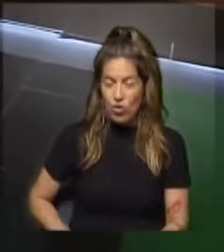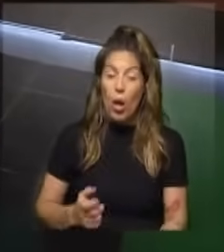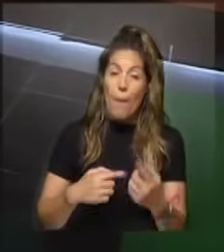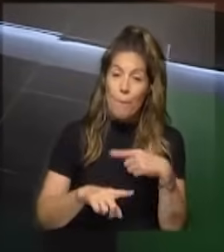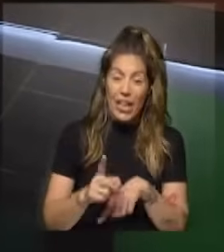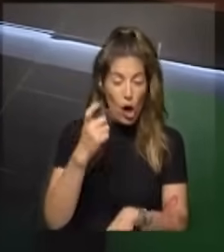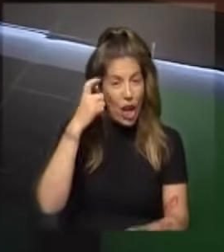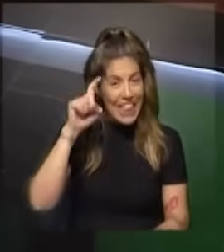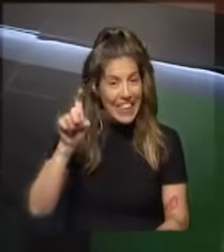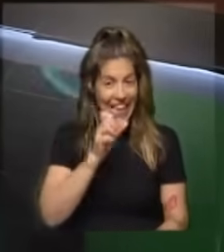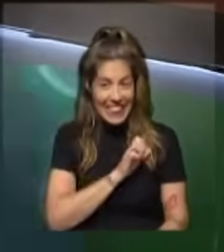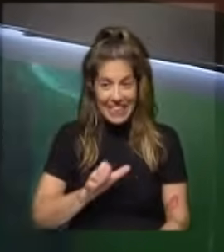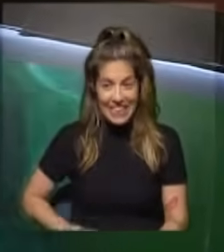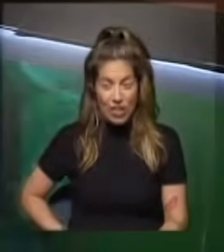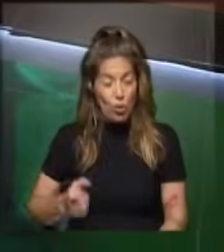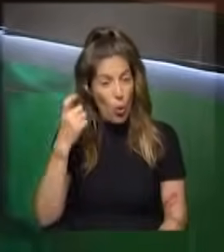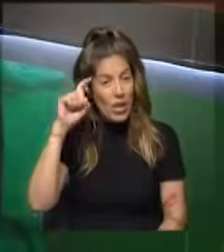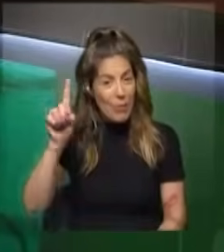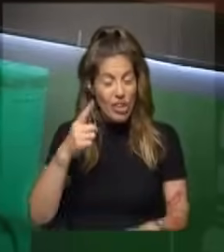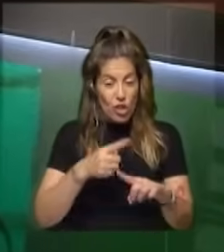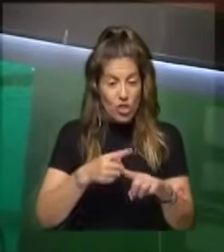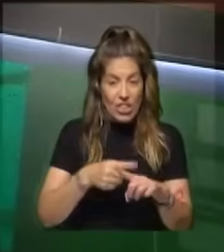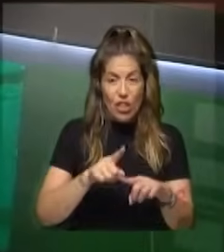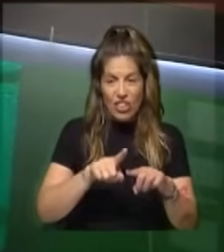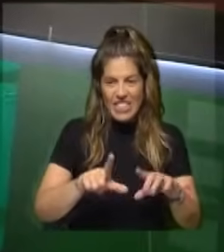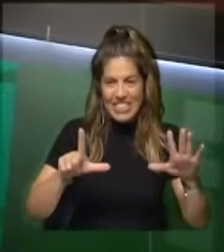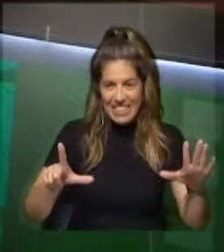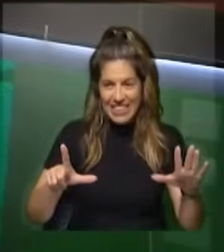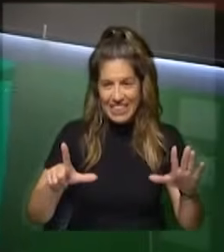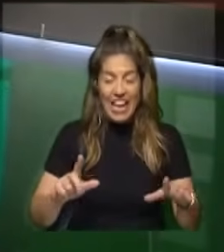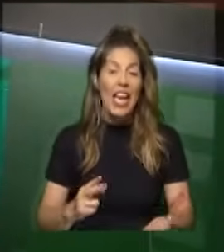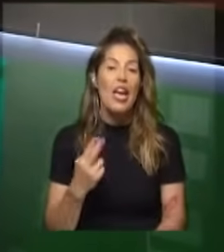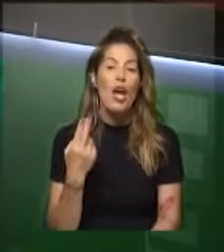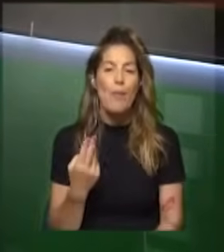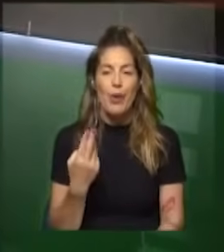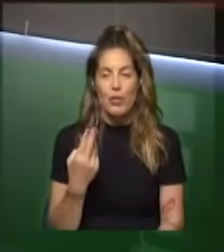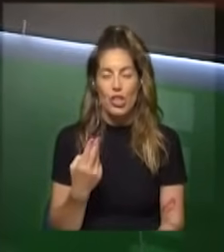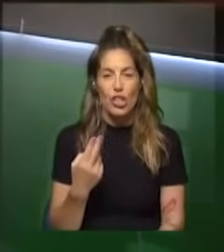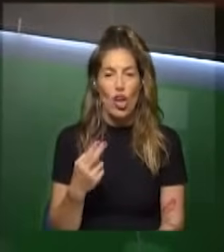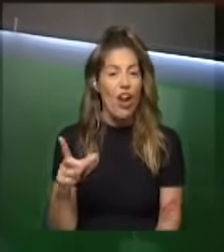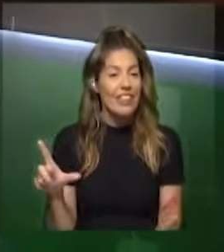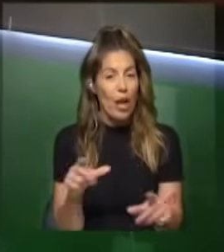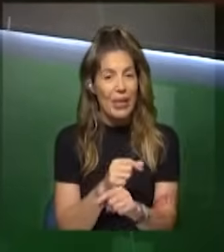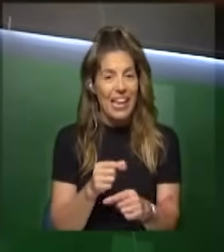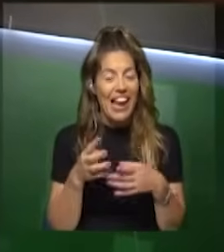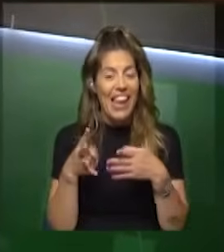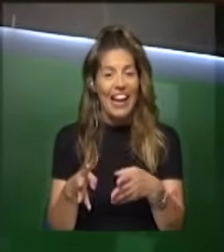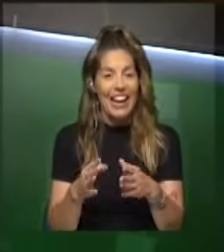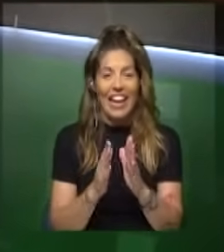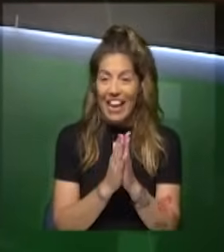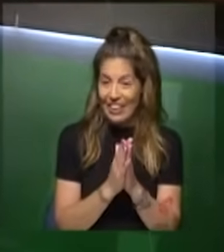de estados es un invento del siglo XVII que fue el que permitió el fin de las guerras de